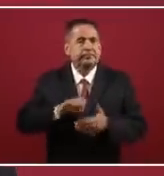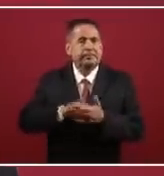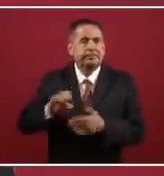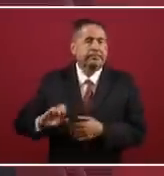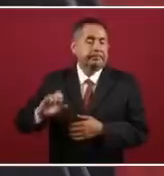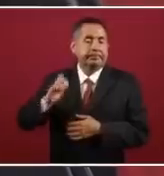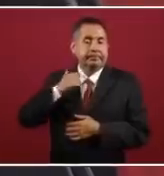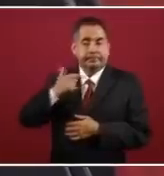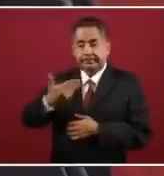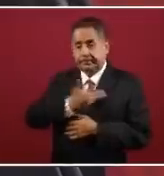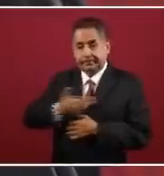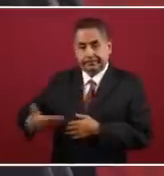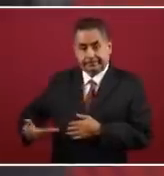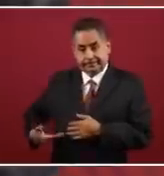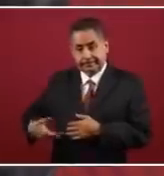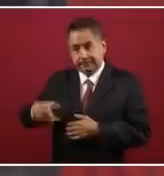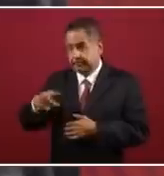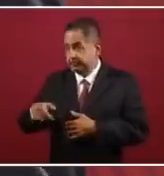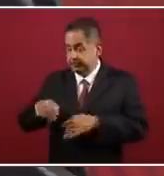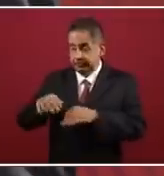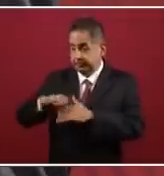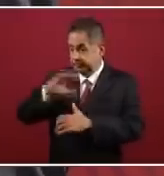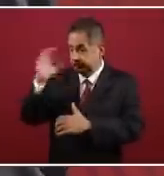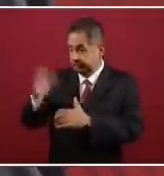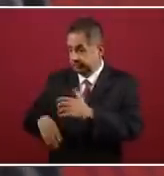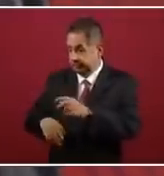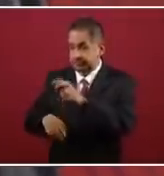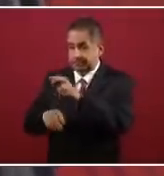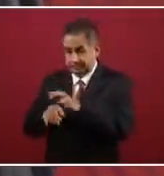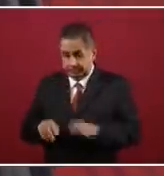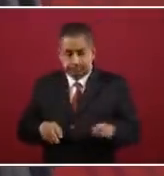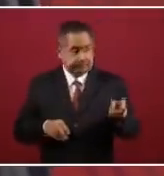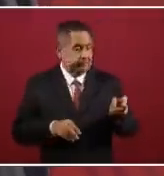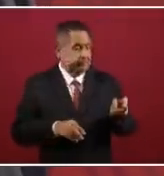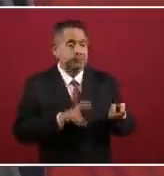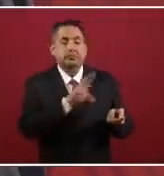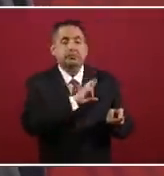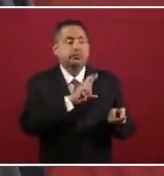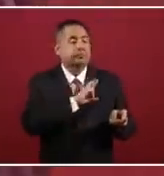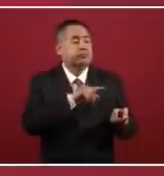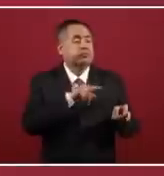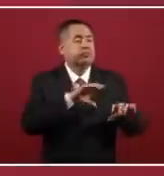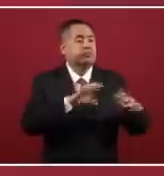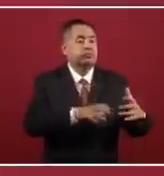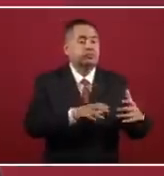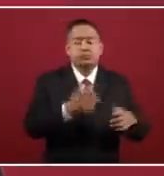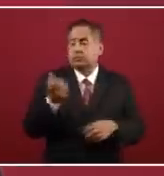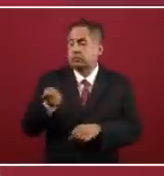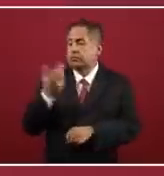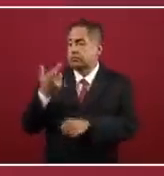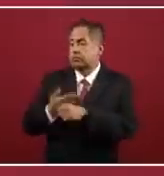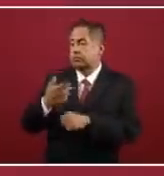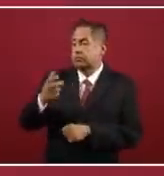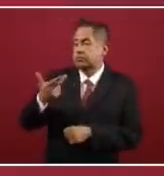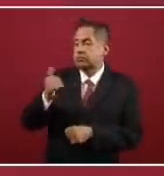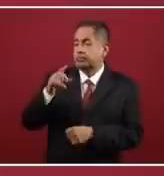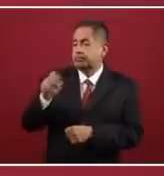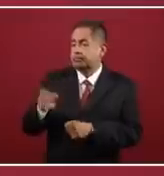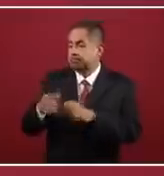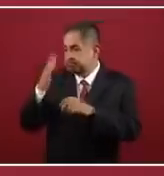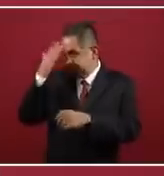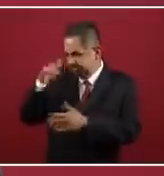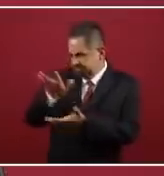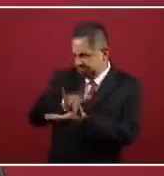expresidentes se van a trabajar a empresas privadas, los secretarios de Hacienda,